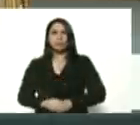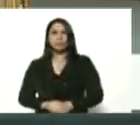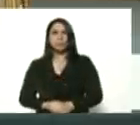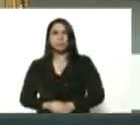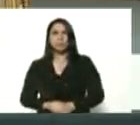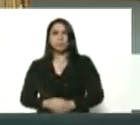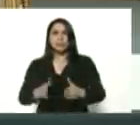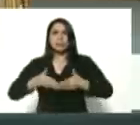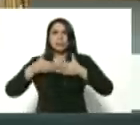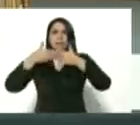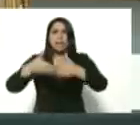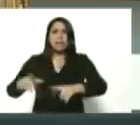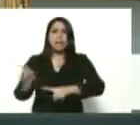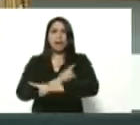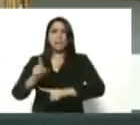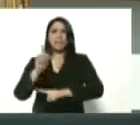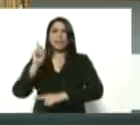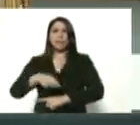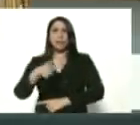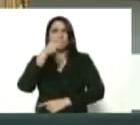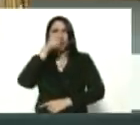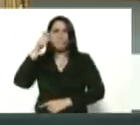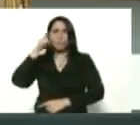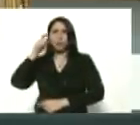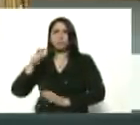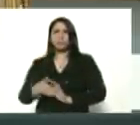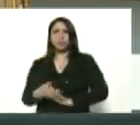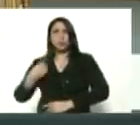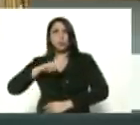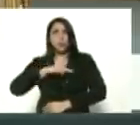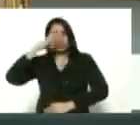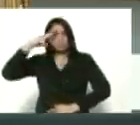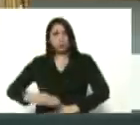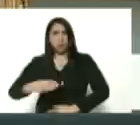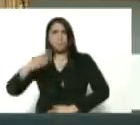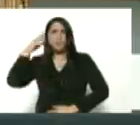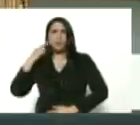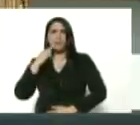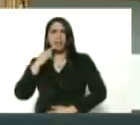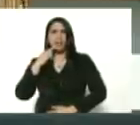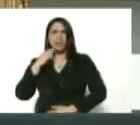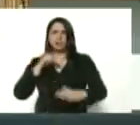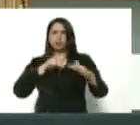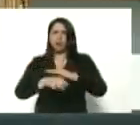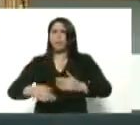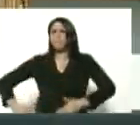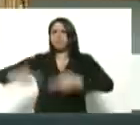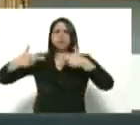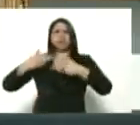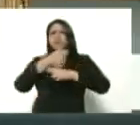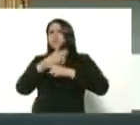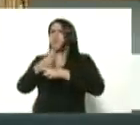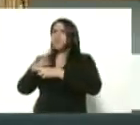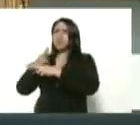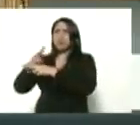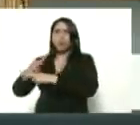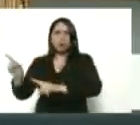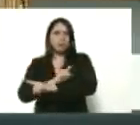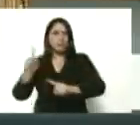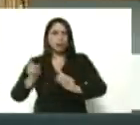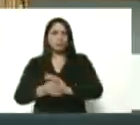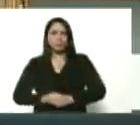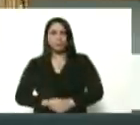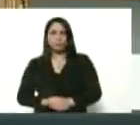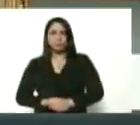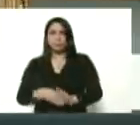Las lanchas rápidas y el patrullero de nuestra Armada Bolivariana entró en combate de manera inmediata.